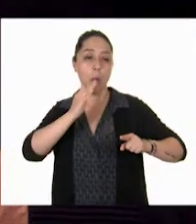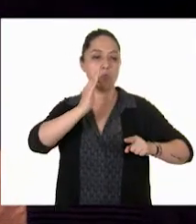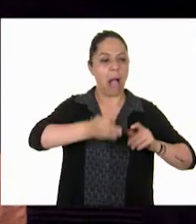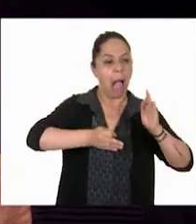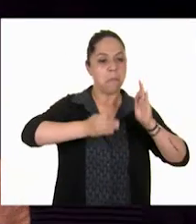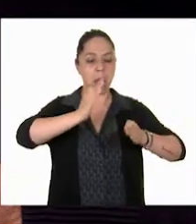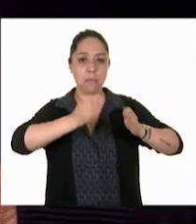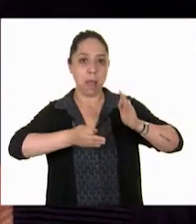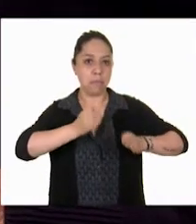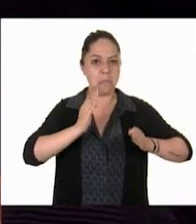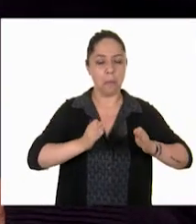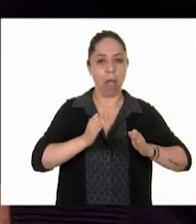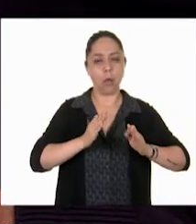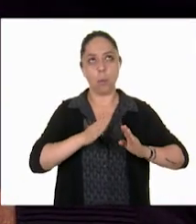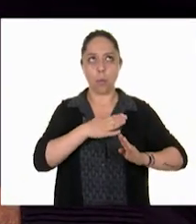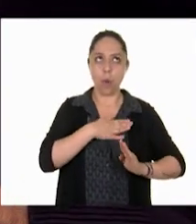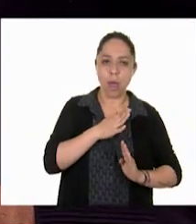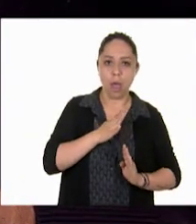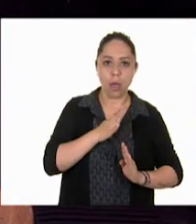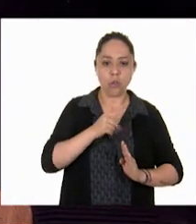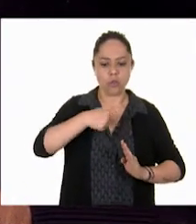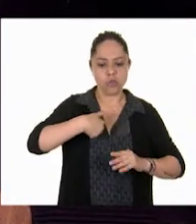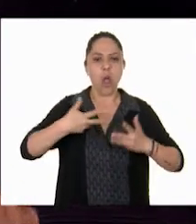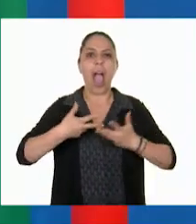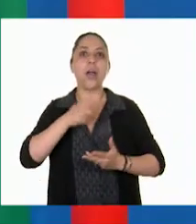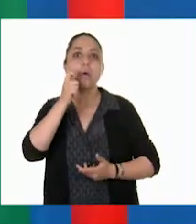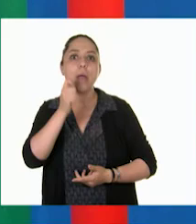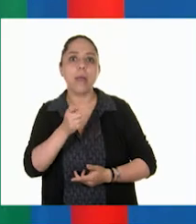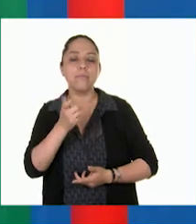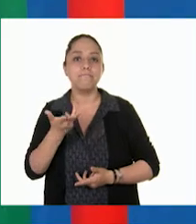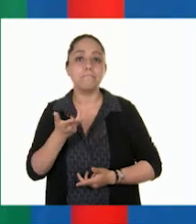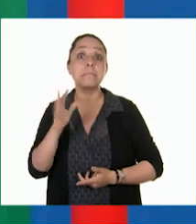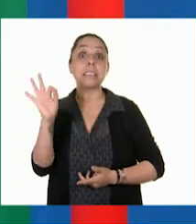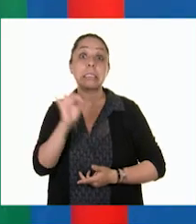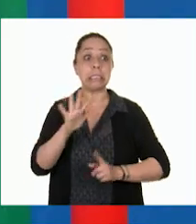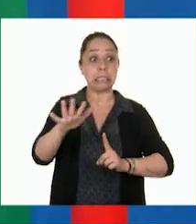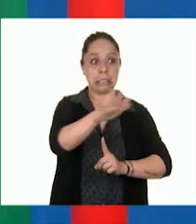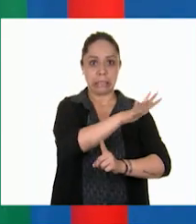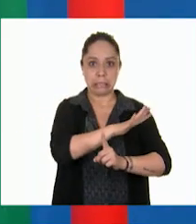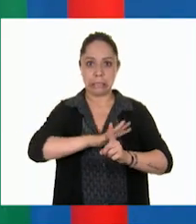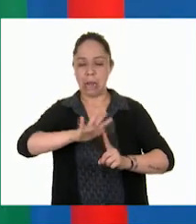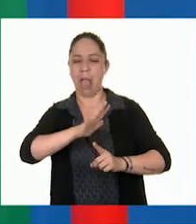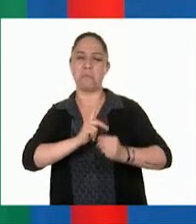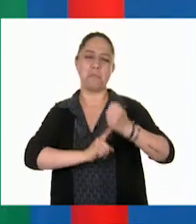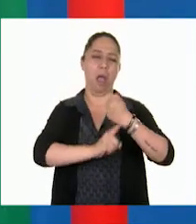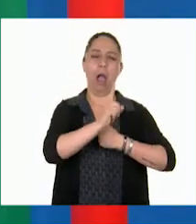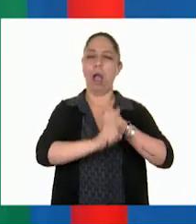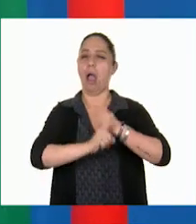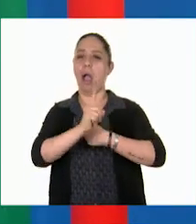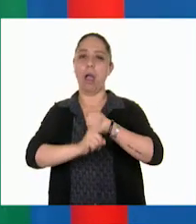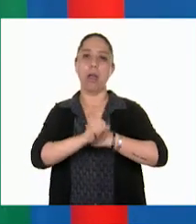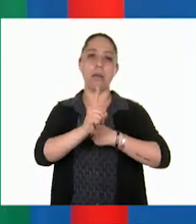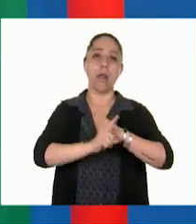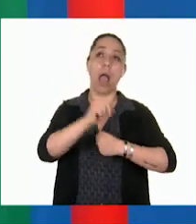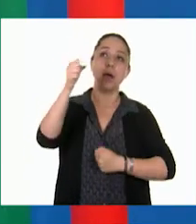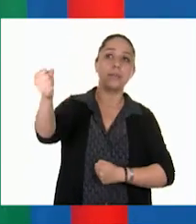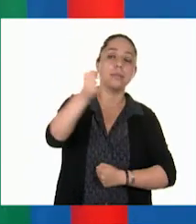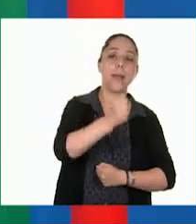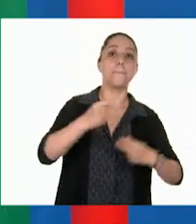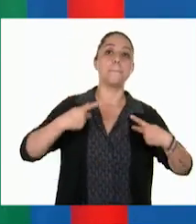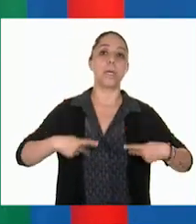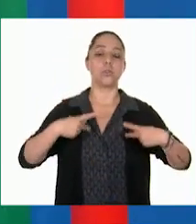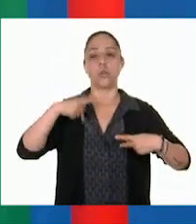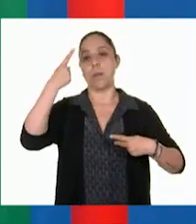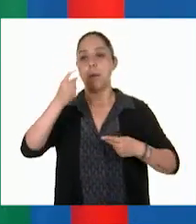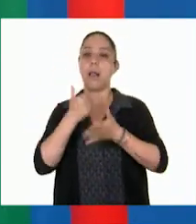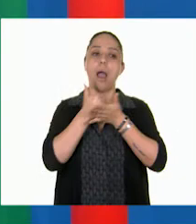bueno, dado el caos, puedes solicitar el apoyo de un mediador o mediadora para resolver el